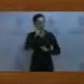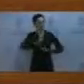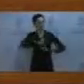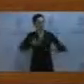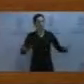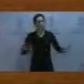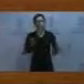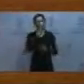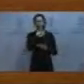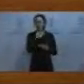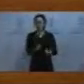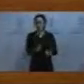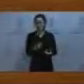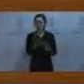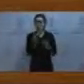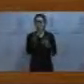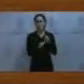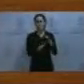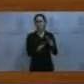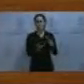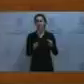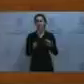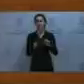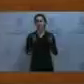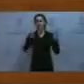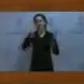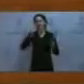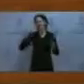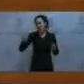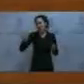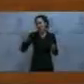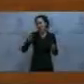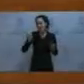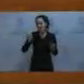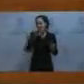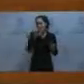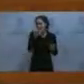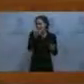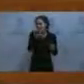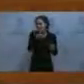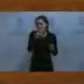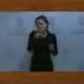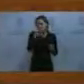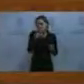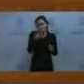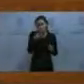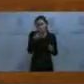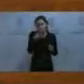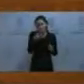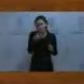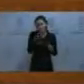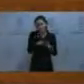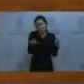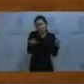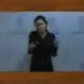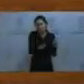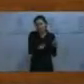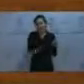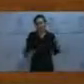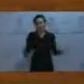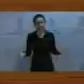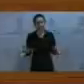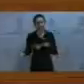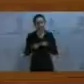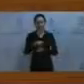haciendo. Que el tema de la Unión Europea no es si es 100% pública Sogepsa, no. Es que ustedes eligieron los socios de la sociedad y